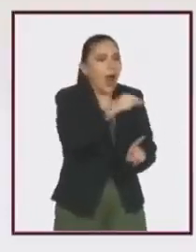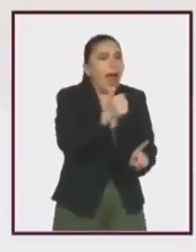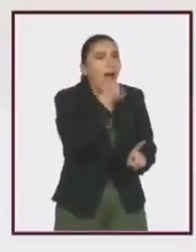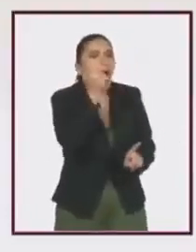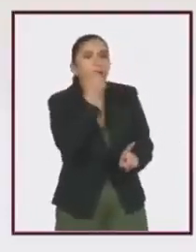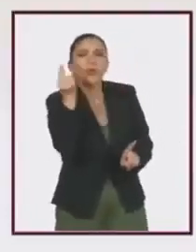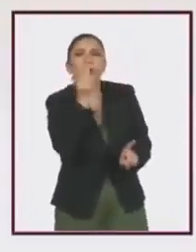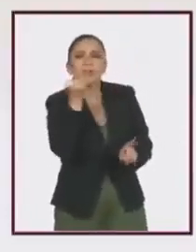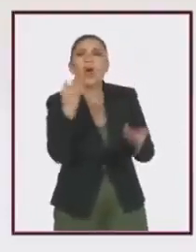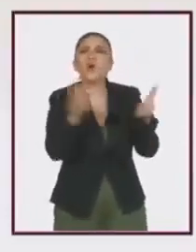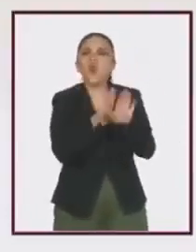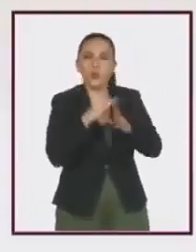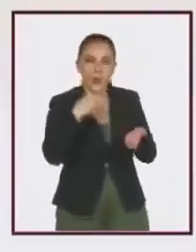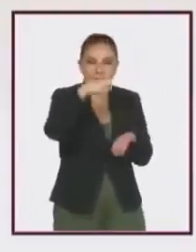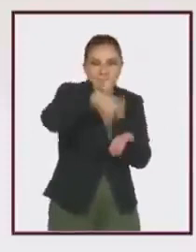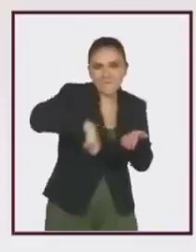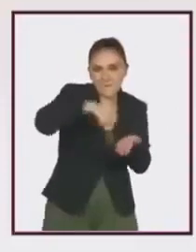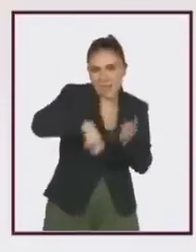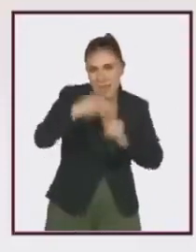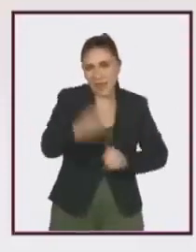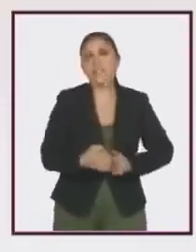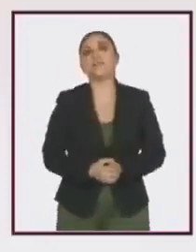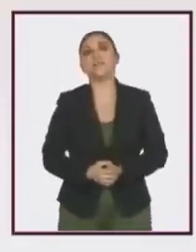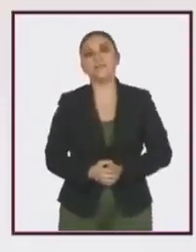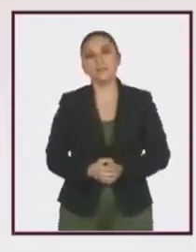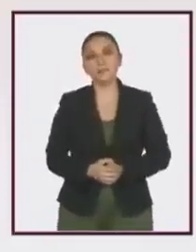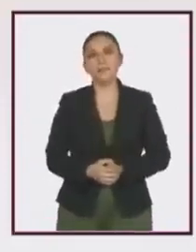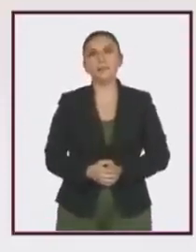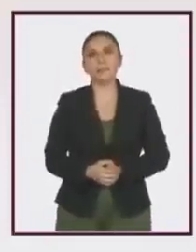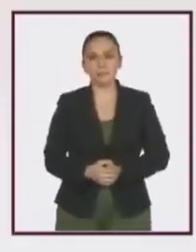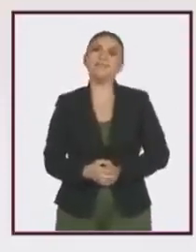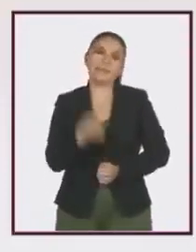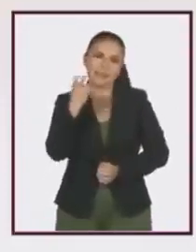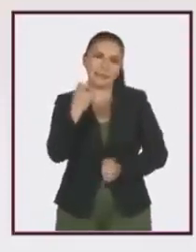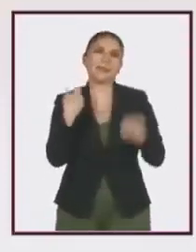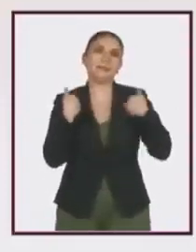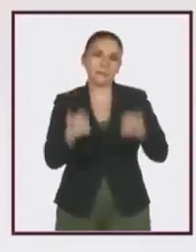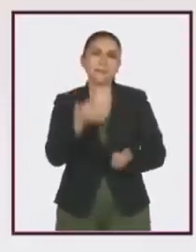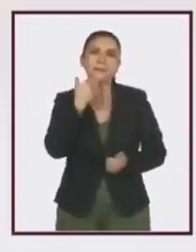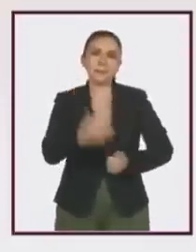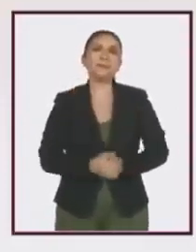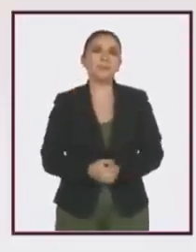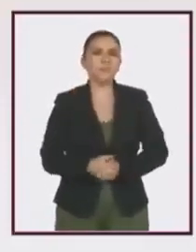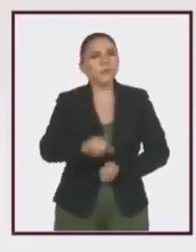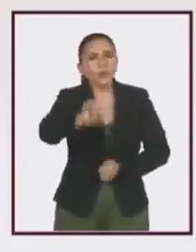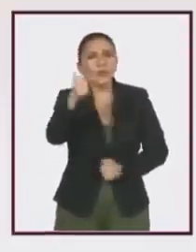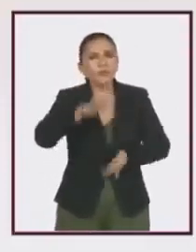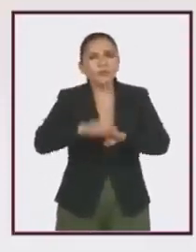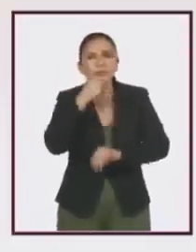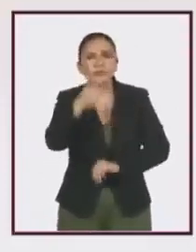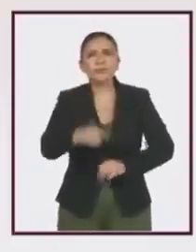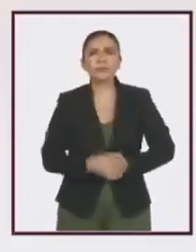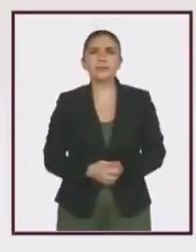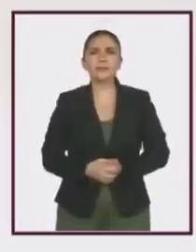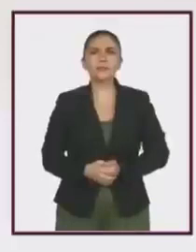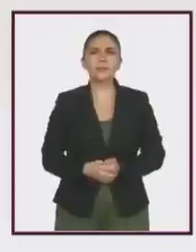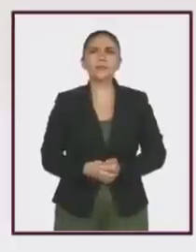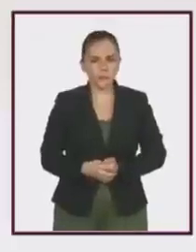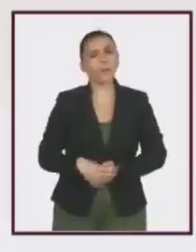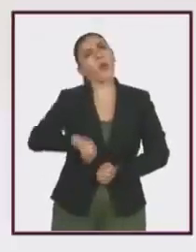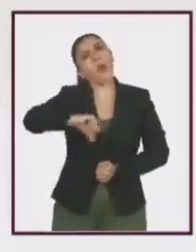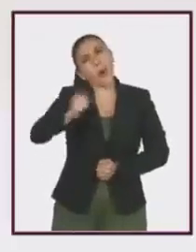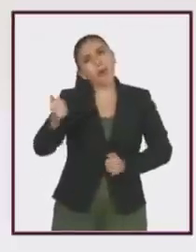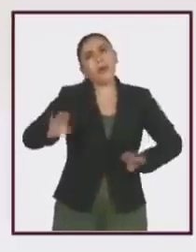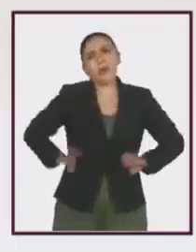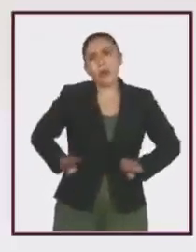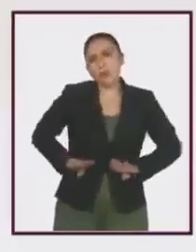alumnos. Claro, maestra. Sí. Adelante, maestra. Otra adecuación